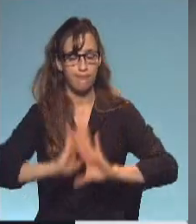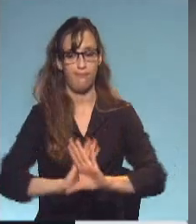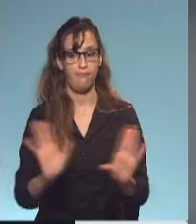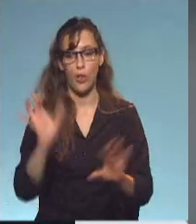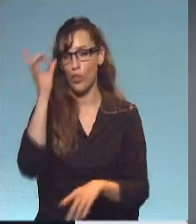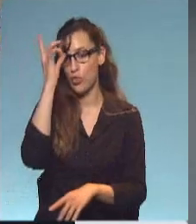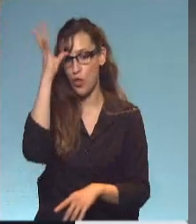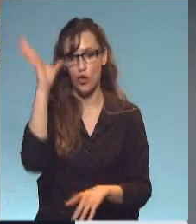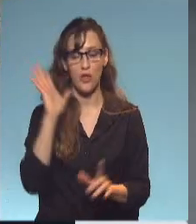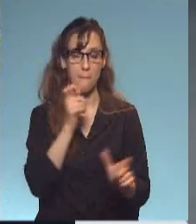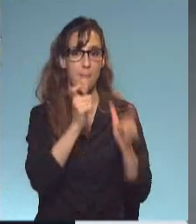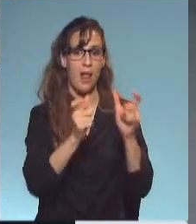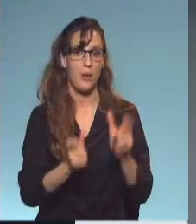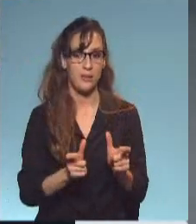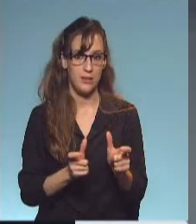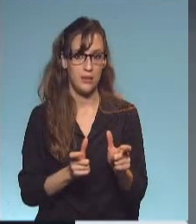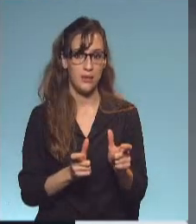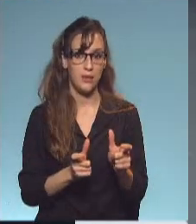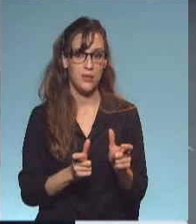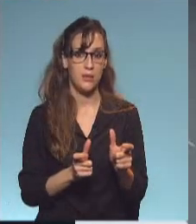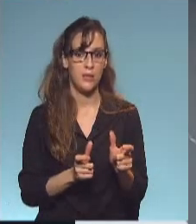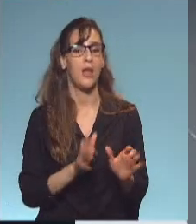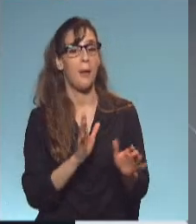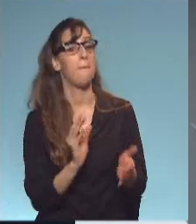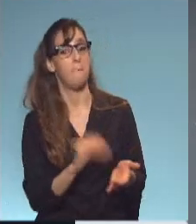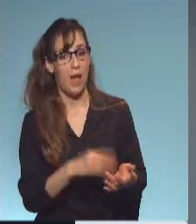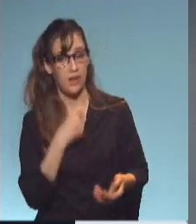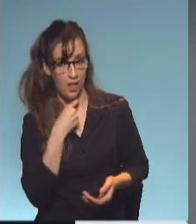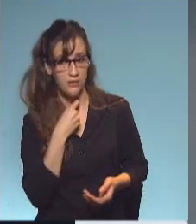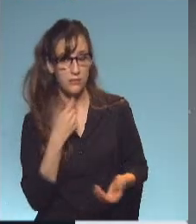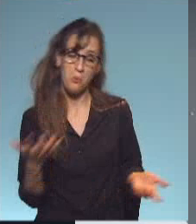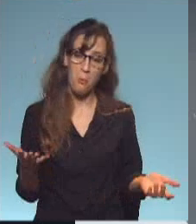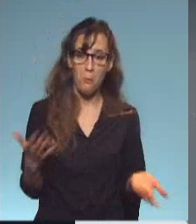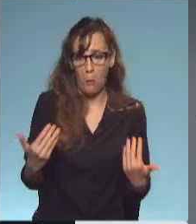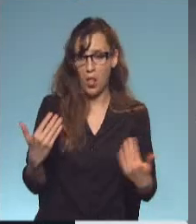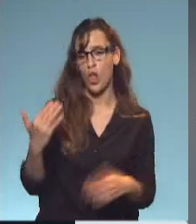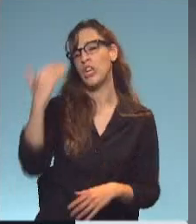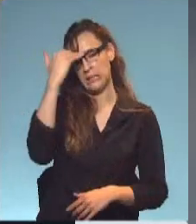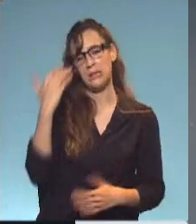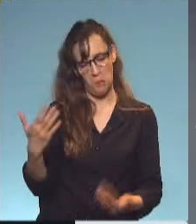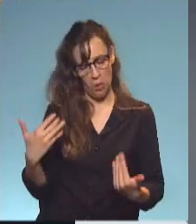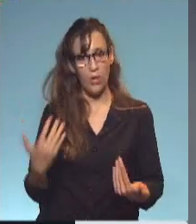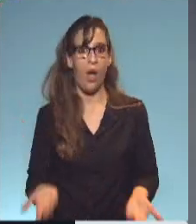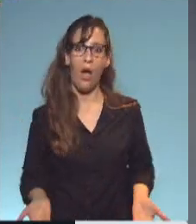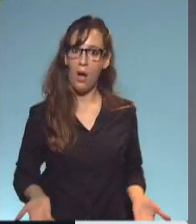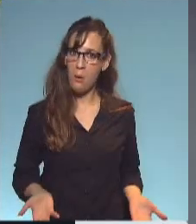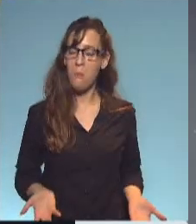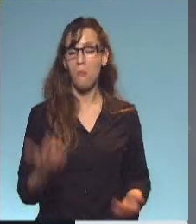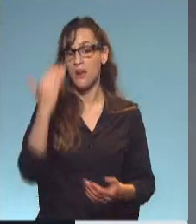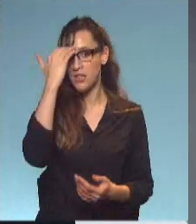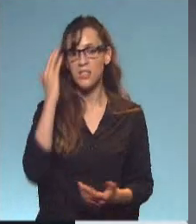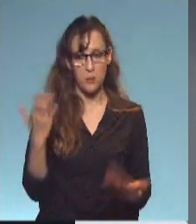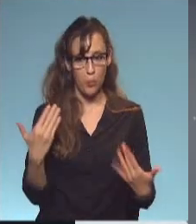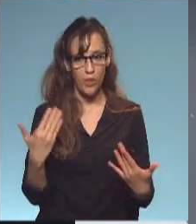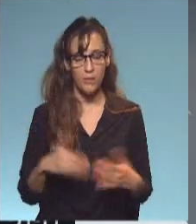12. ¿Con 12 llegamos? Sí. No, está bien. Para, ¿querés más? Te damos más. Puedo hacer 15, puedo hacer 15. ¡Vamos! Perfecto, 15,